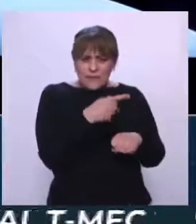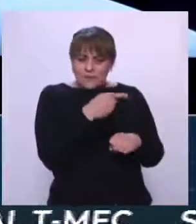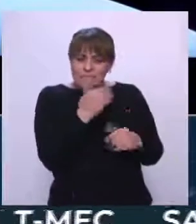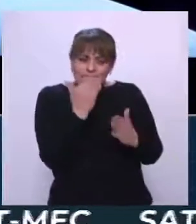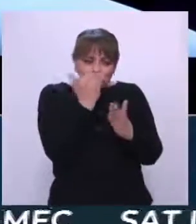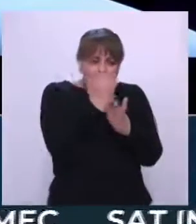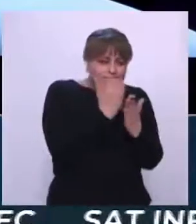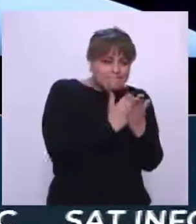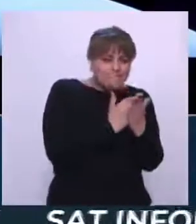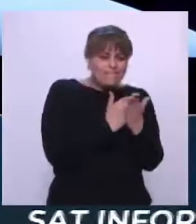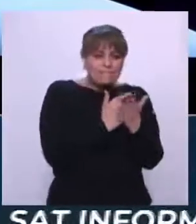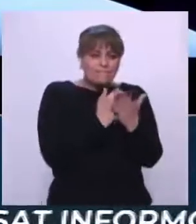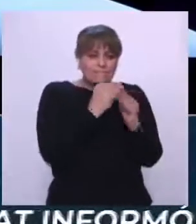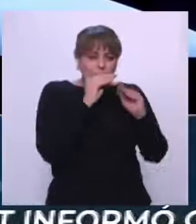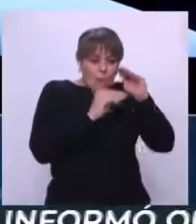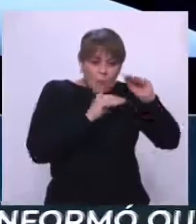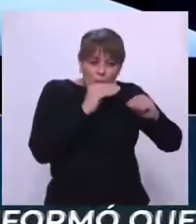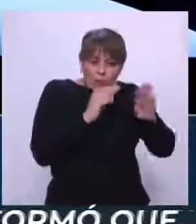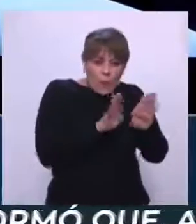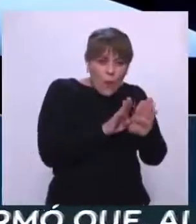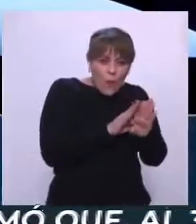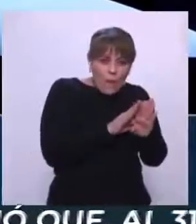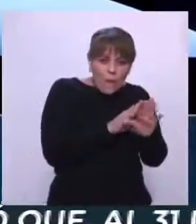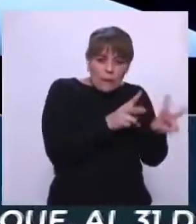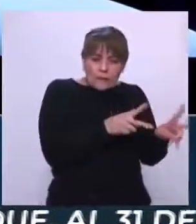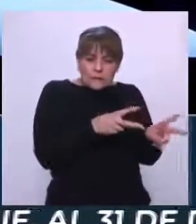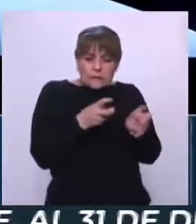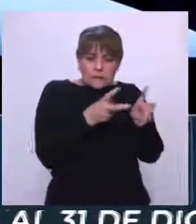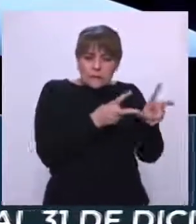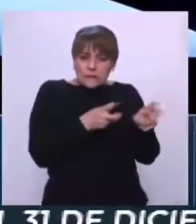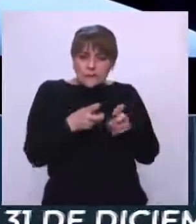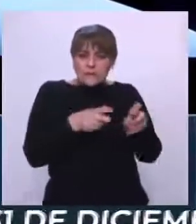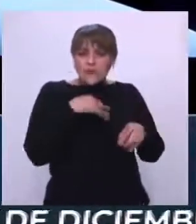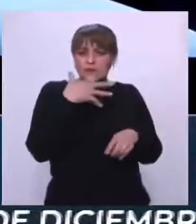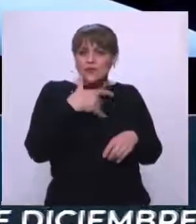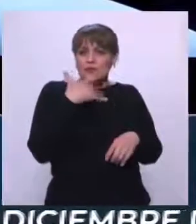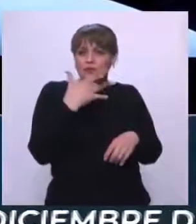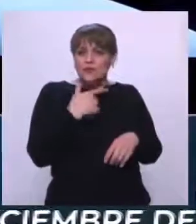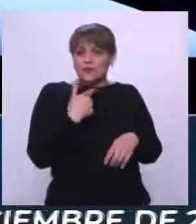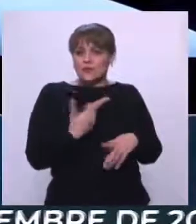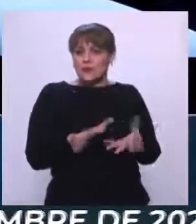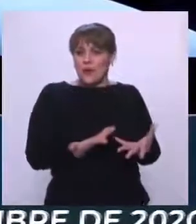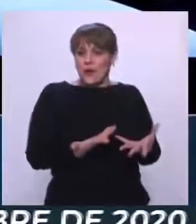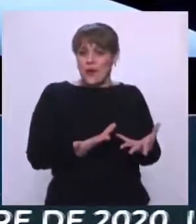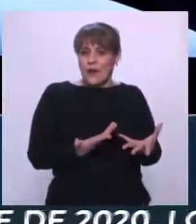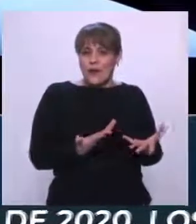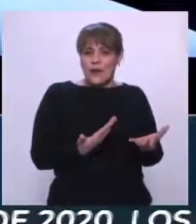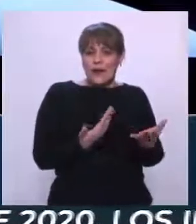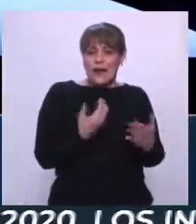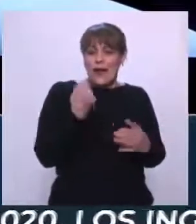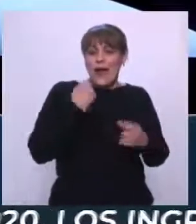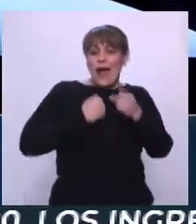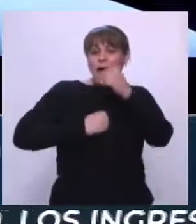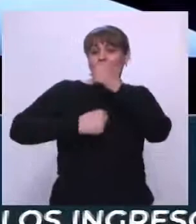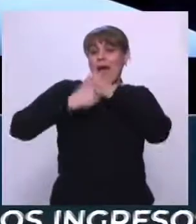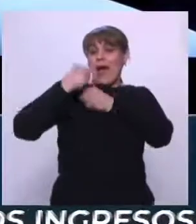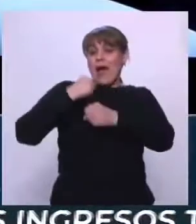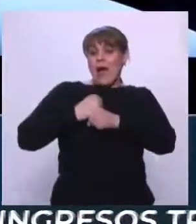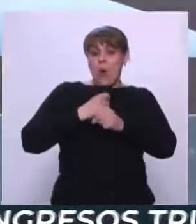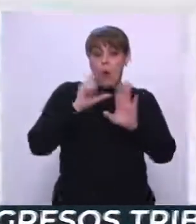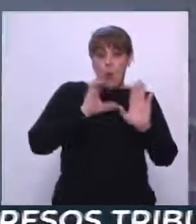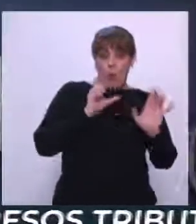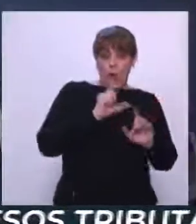planeando, el saqueo, el fraude, muchos años antes de que llegara Peña Nieto a